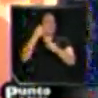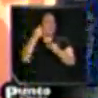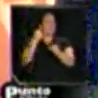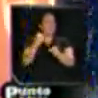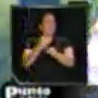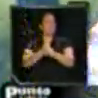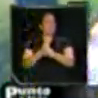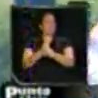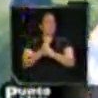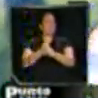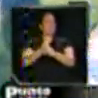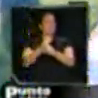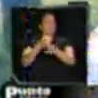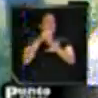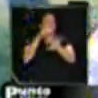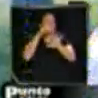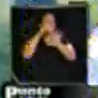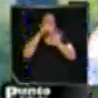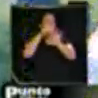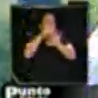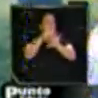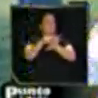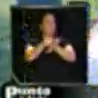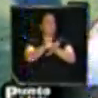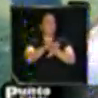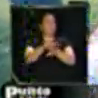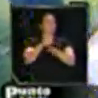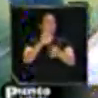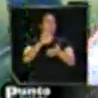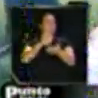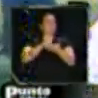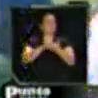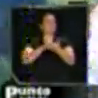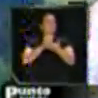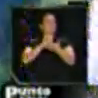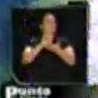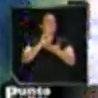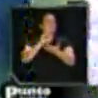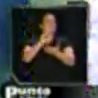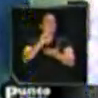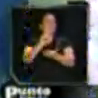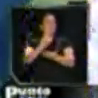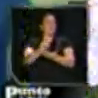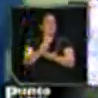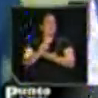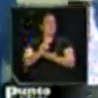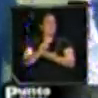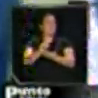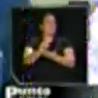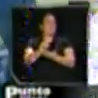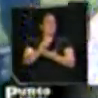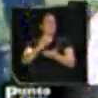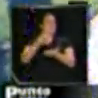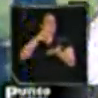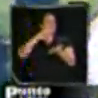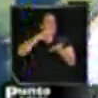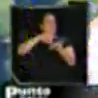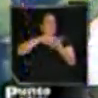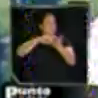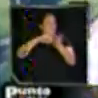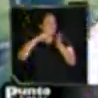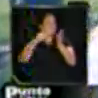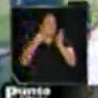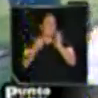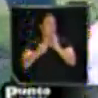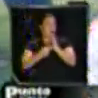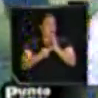las personas pueden entrar a la escuela, porque yo no quiero ir a calentar una silla, yo quiero aprender. Y en ese sentido, la Sociedad Peruana de Síndrome Down tiene